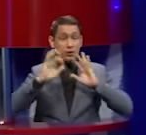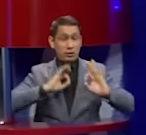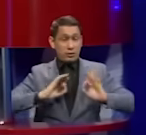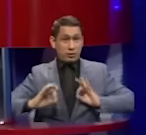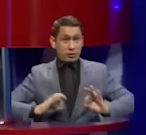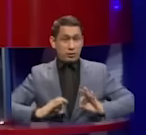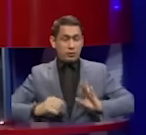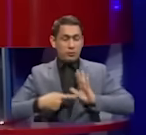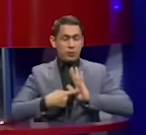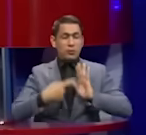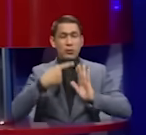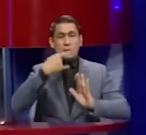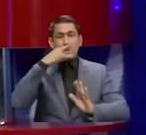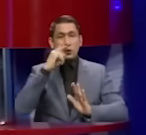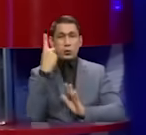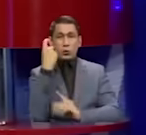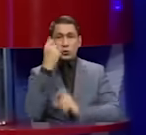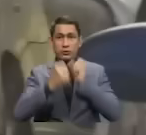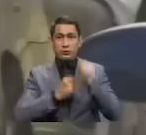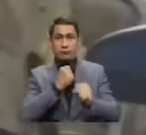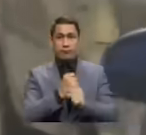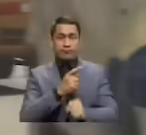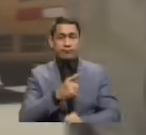un niño de 11 años.